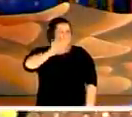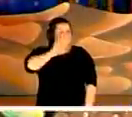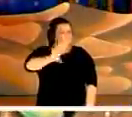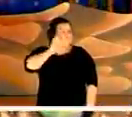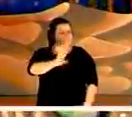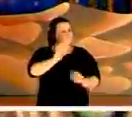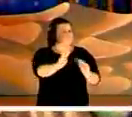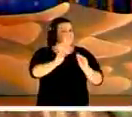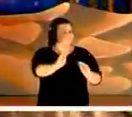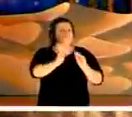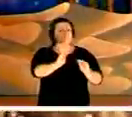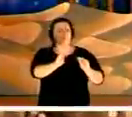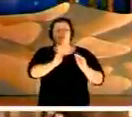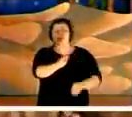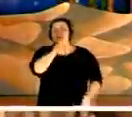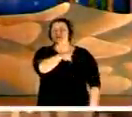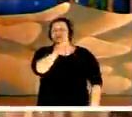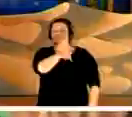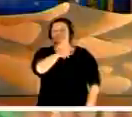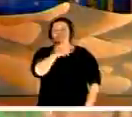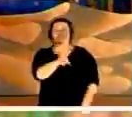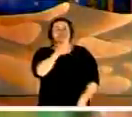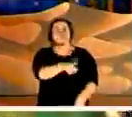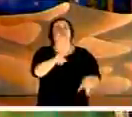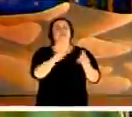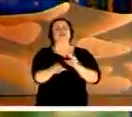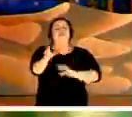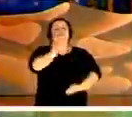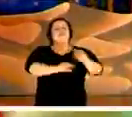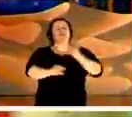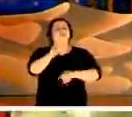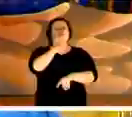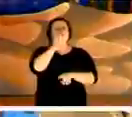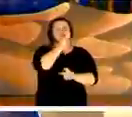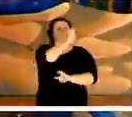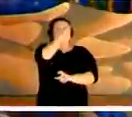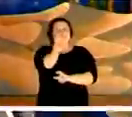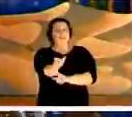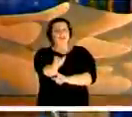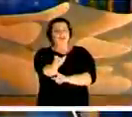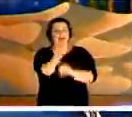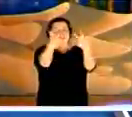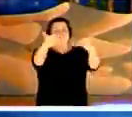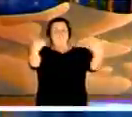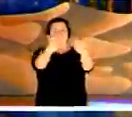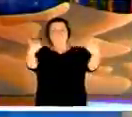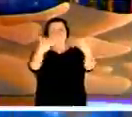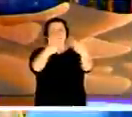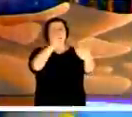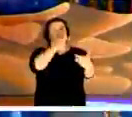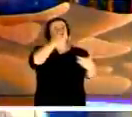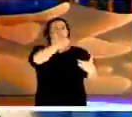clase. Pero tienen que acabar con la palabra que forma la letra de cada